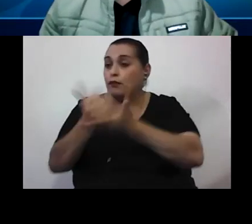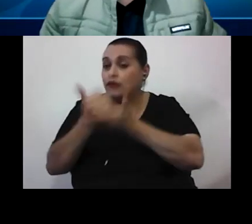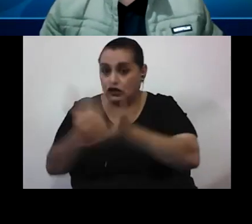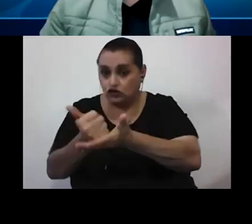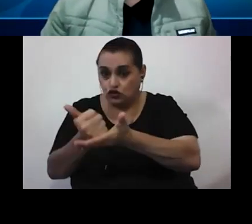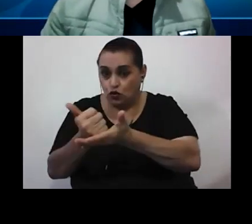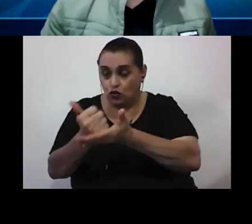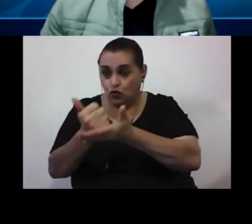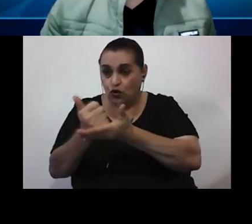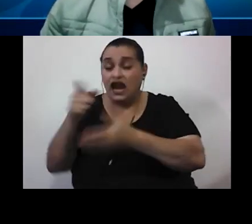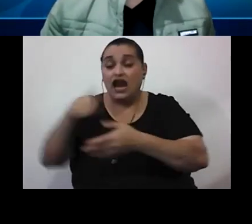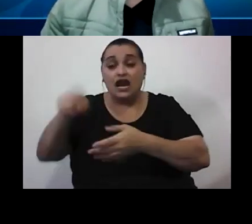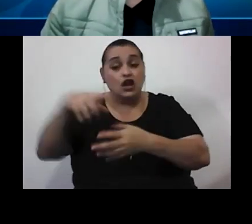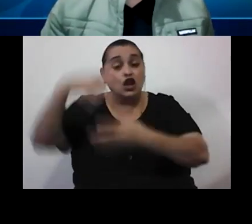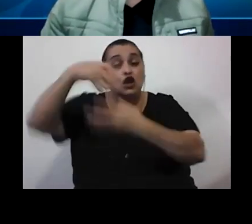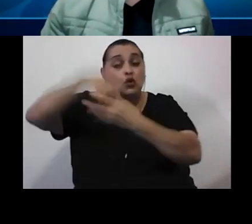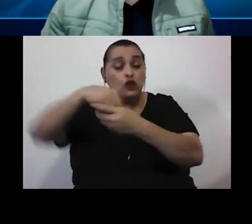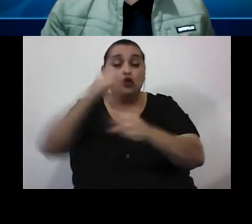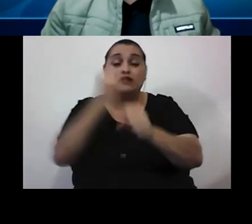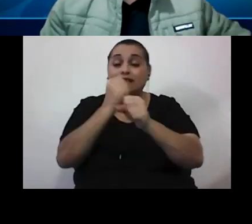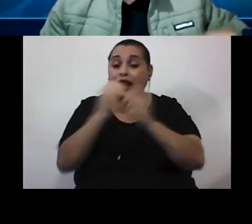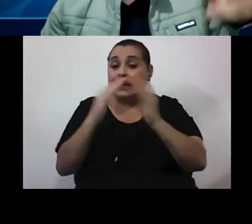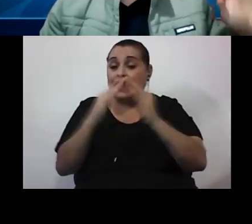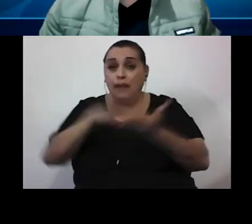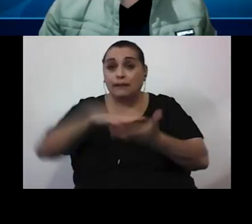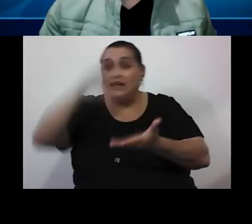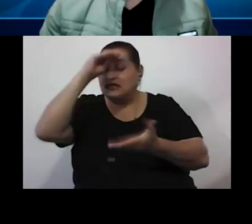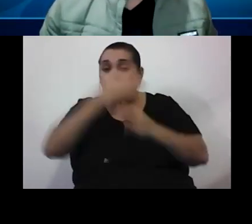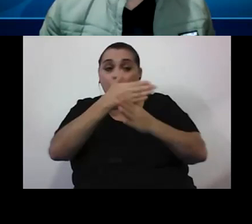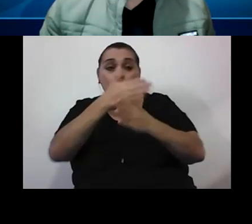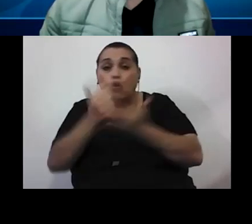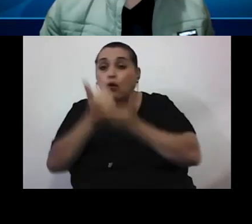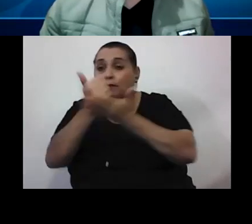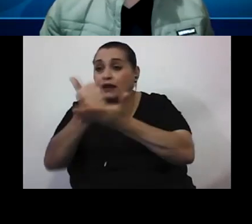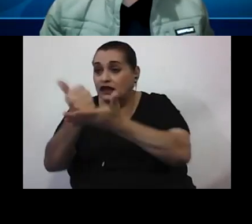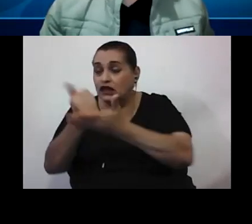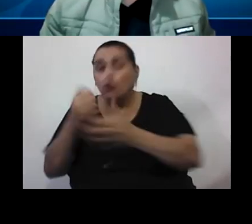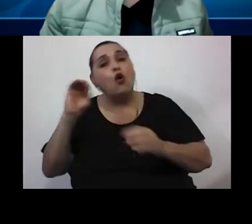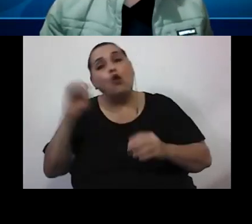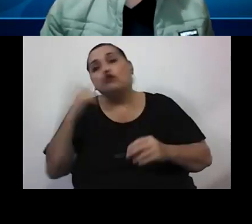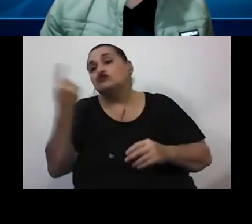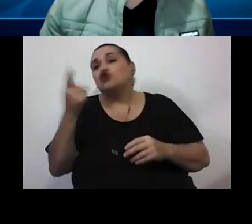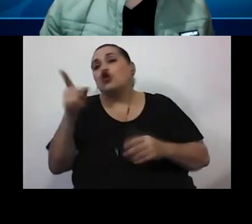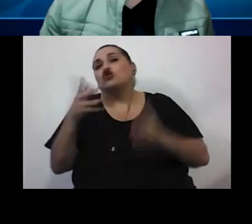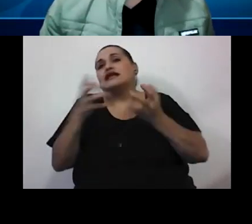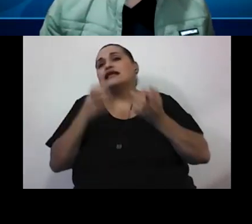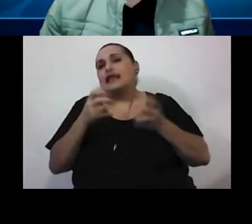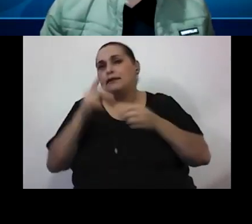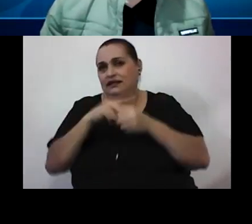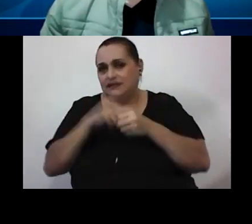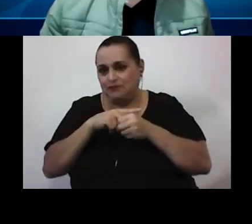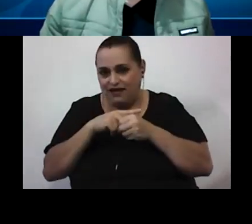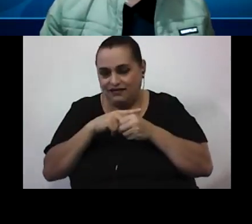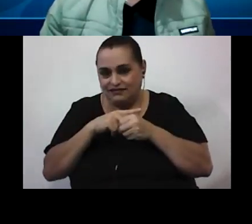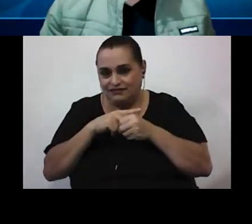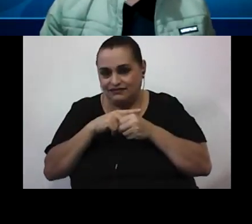incluidas en las tareas de aprendizaje cooperativo o solamente los que tengan ganas en ese momento? Porque hay muchas formas de participar,